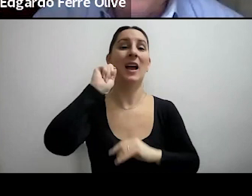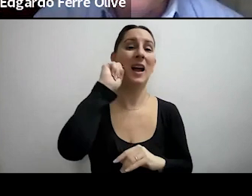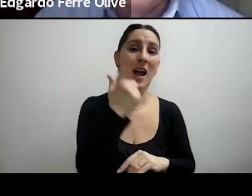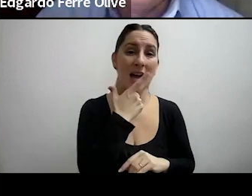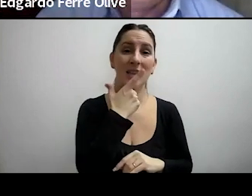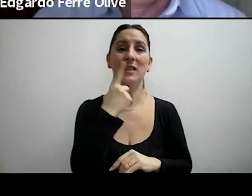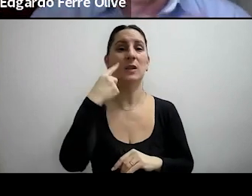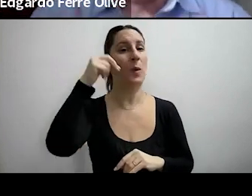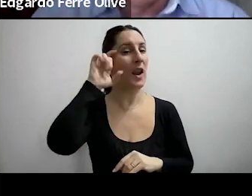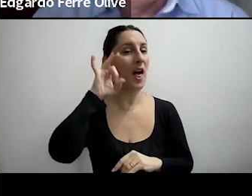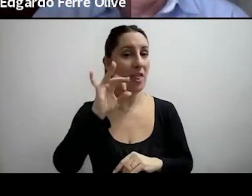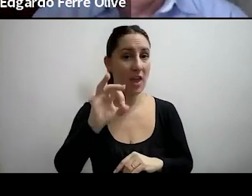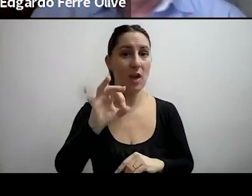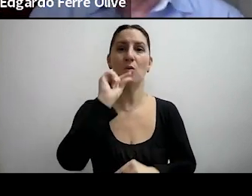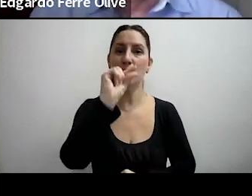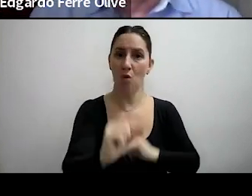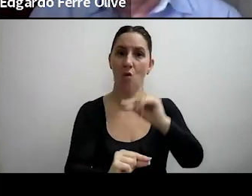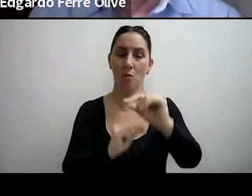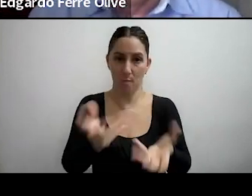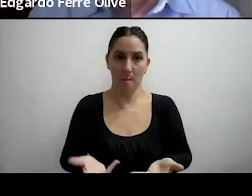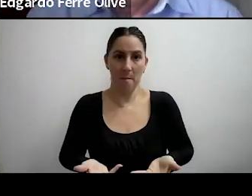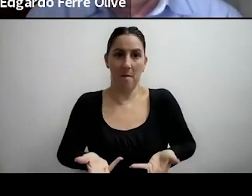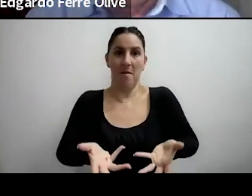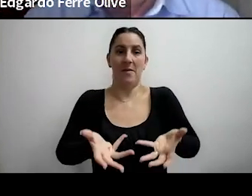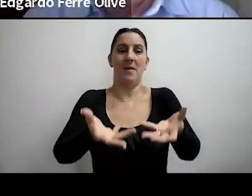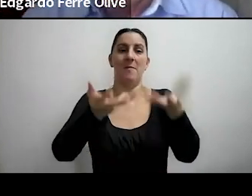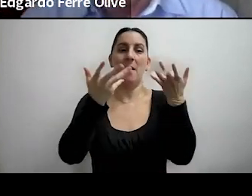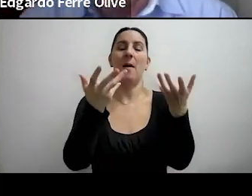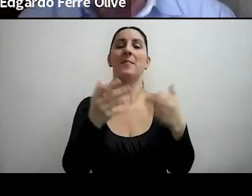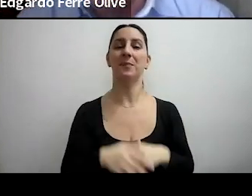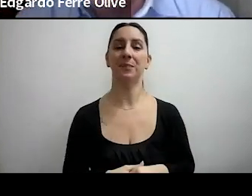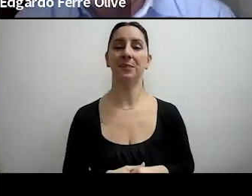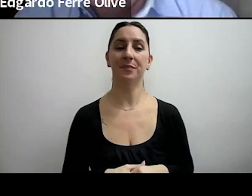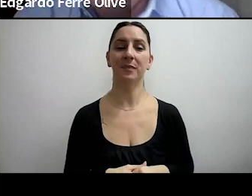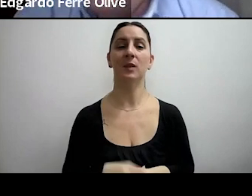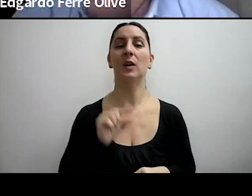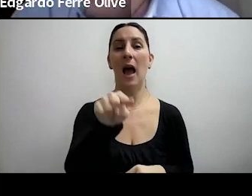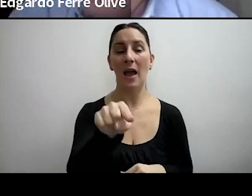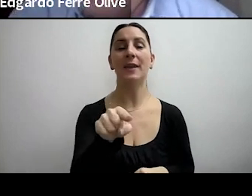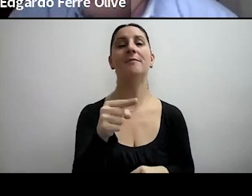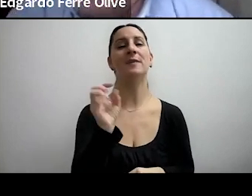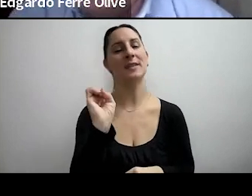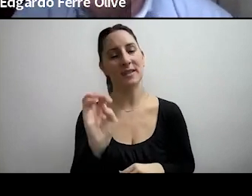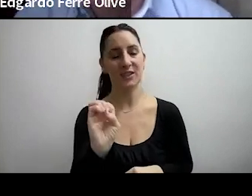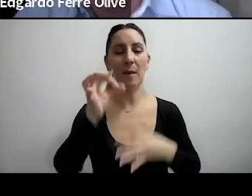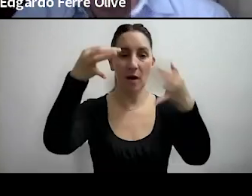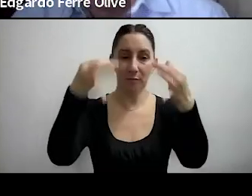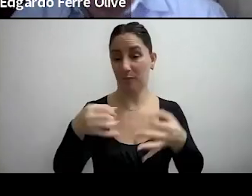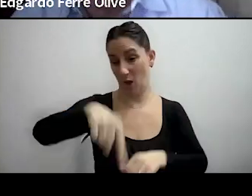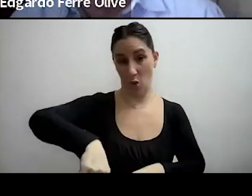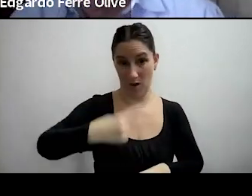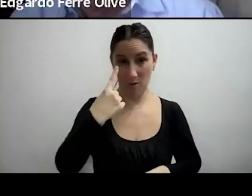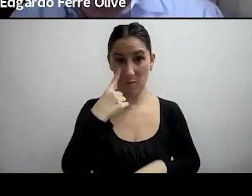se produce un incremento de esa situación de efecto invernadero, se va a producir lo que se denomina, y estamos viviendo,